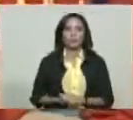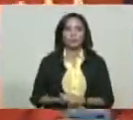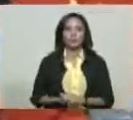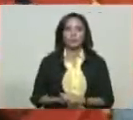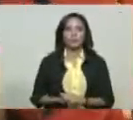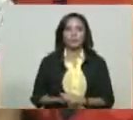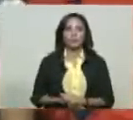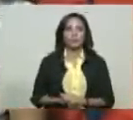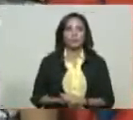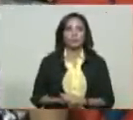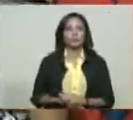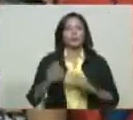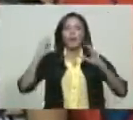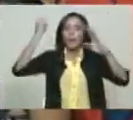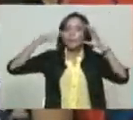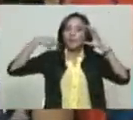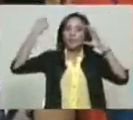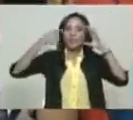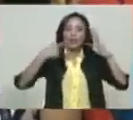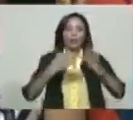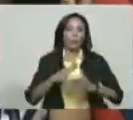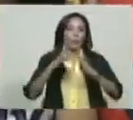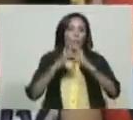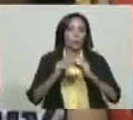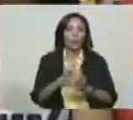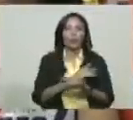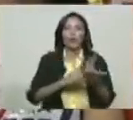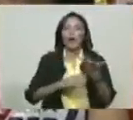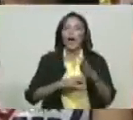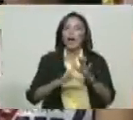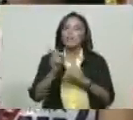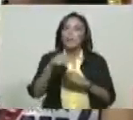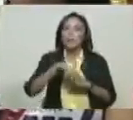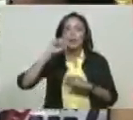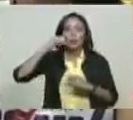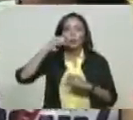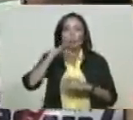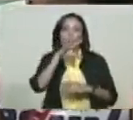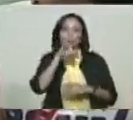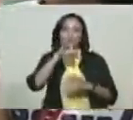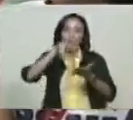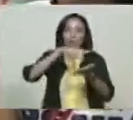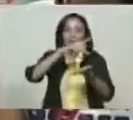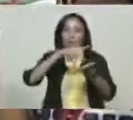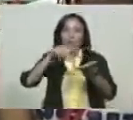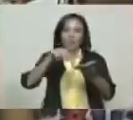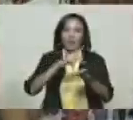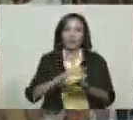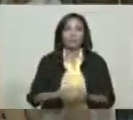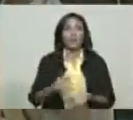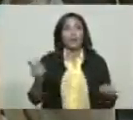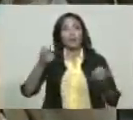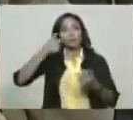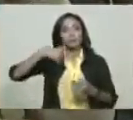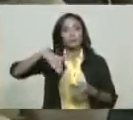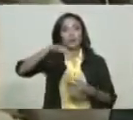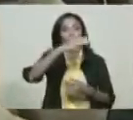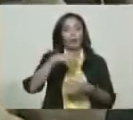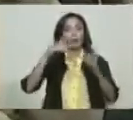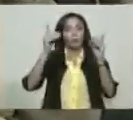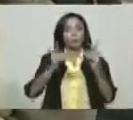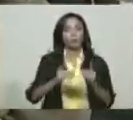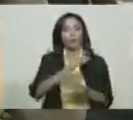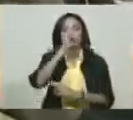bailaba. Surgieron videoclips. Un perrito que bailaba, ¿te acuerdas? Y el pueblo fue